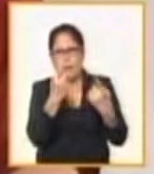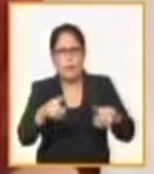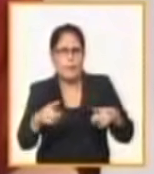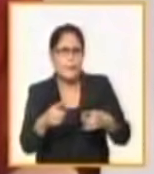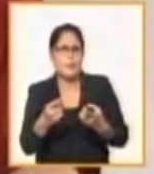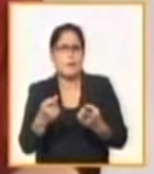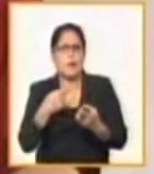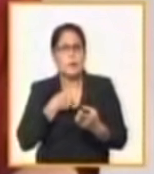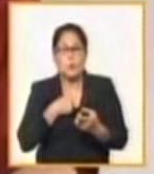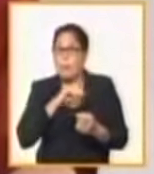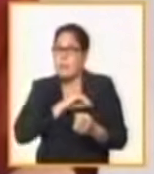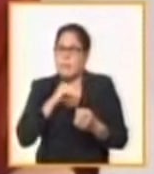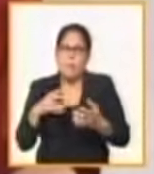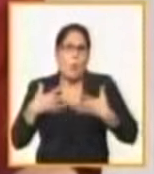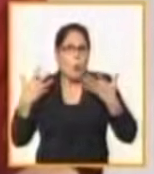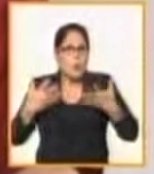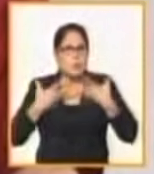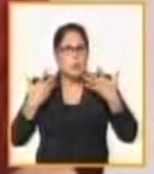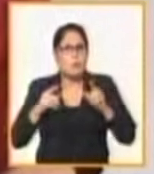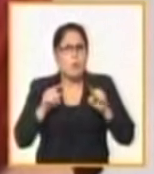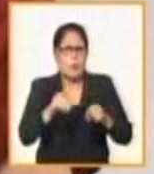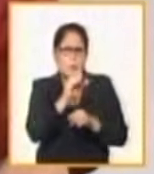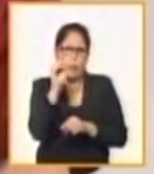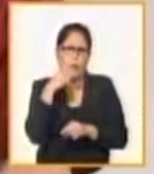yo estaba fascinado con ese mundo.